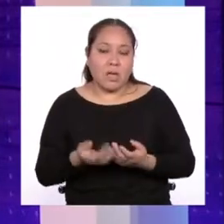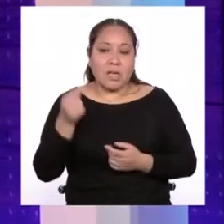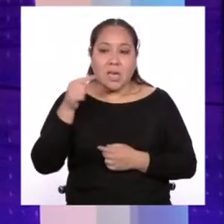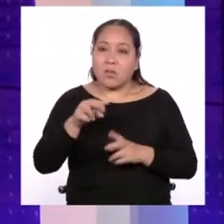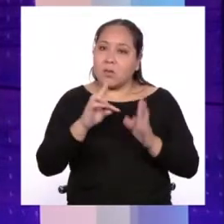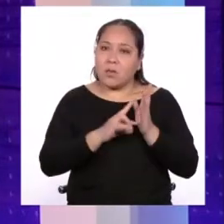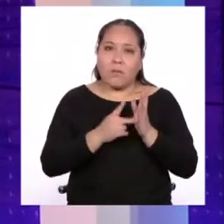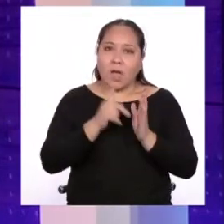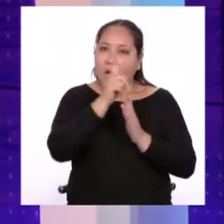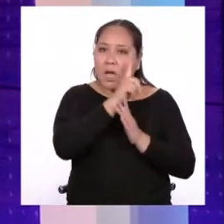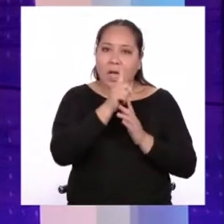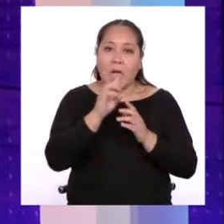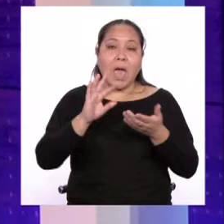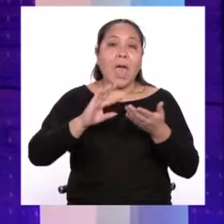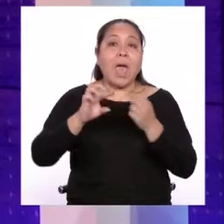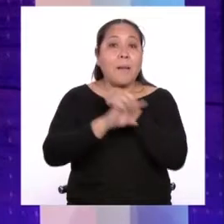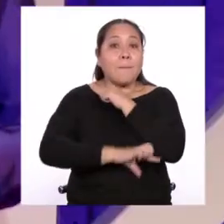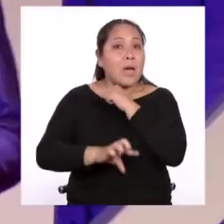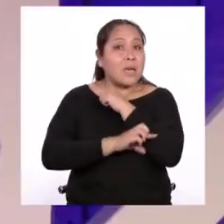de nuestro país.